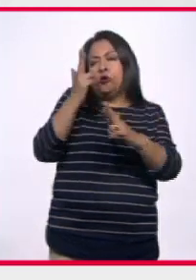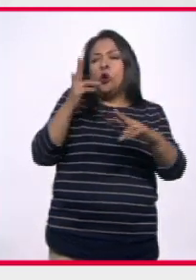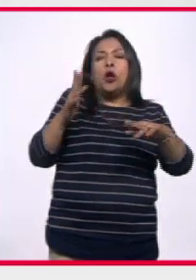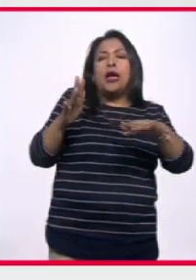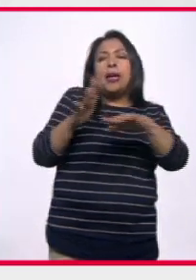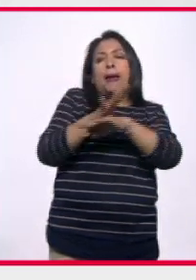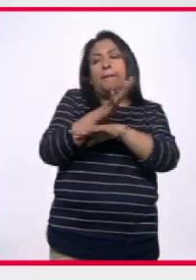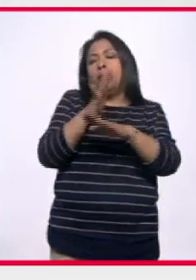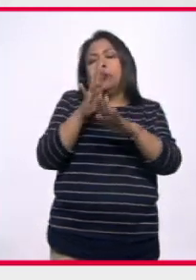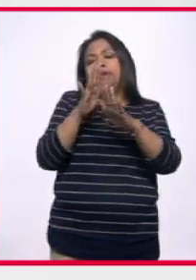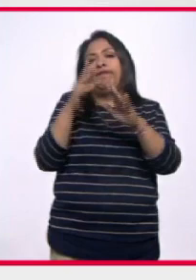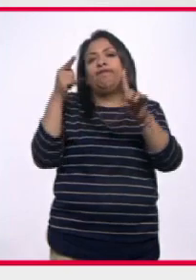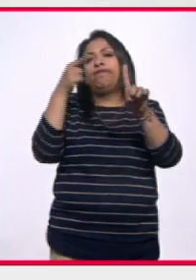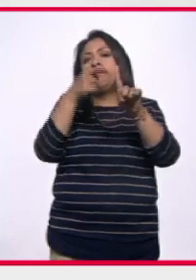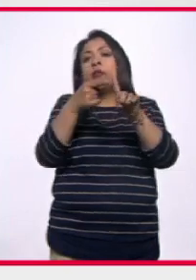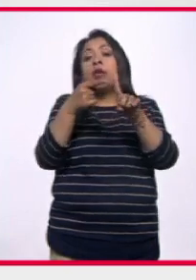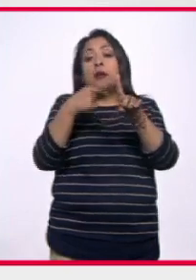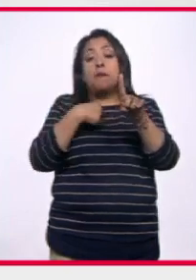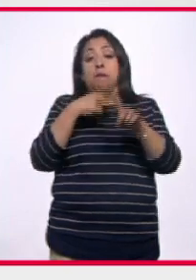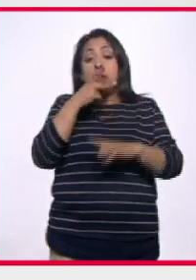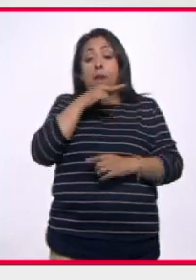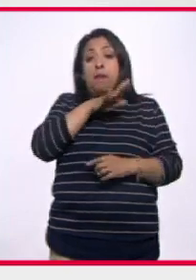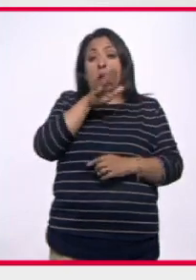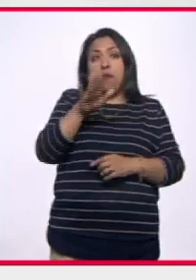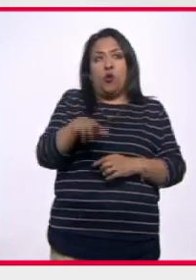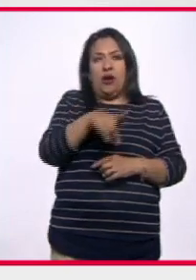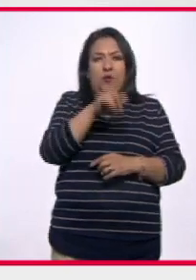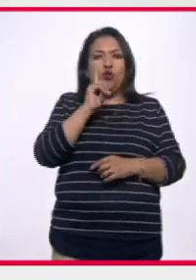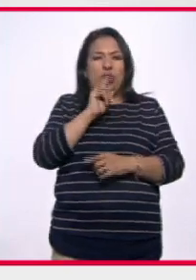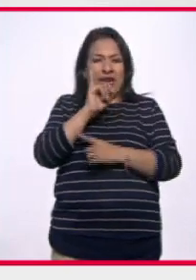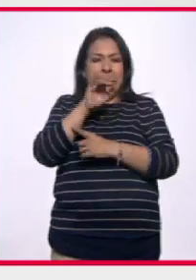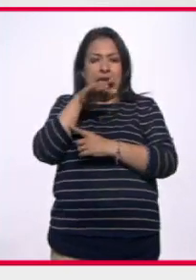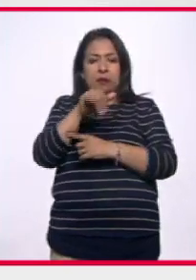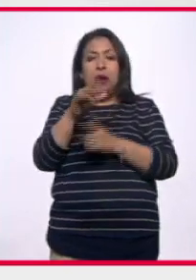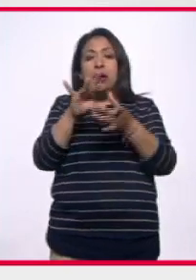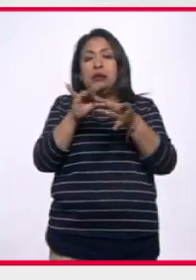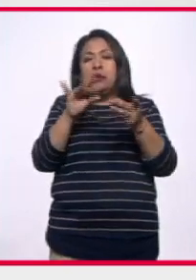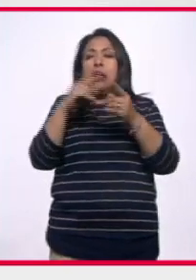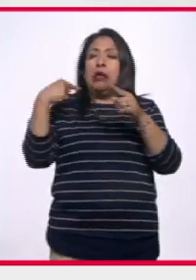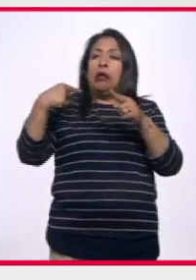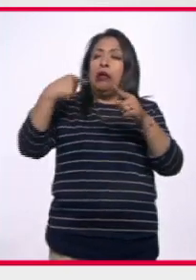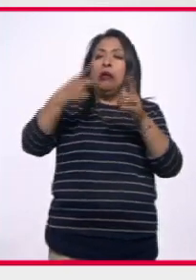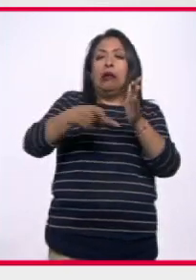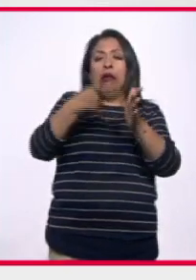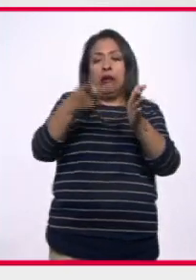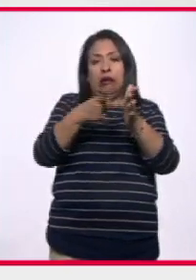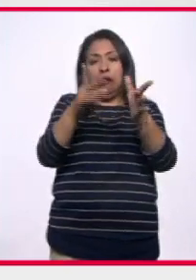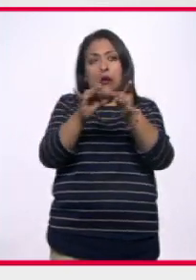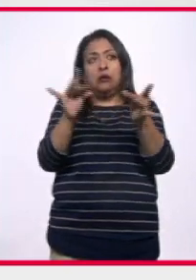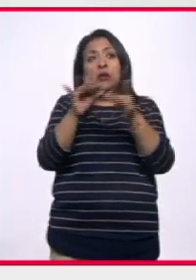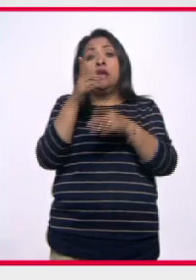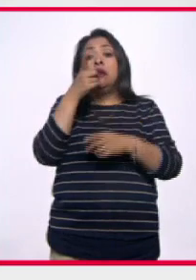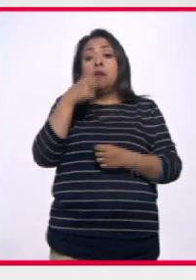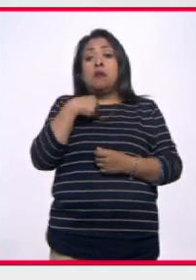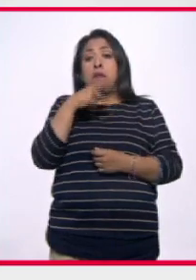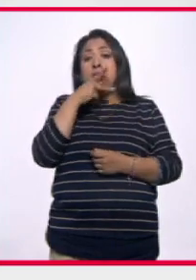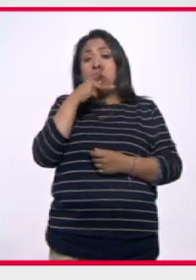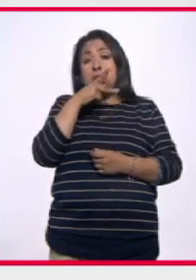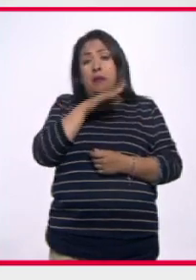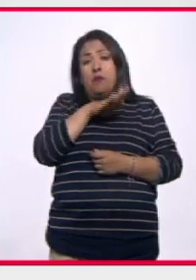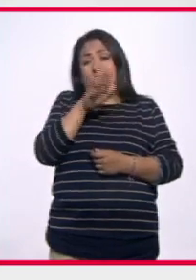en cuanto a la pérdida de su padre por ejemplo irma pineda ha contado en varias ocasiones que ella perdió a su padre